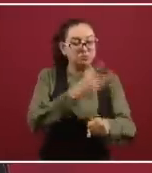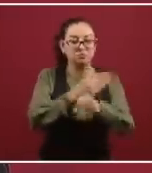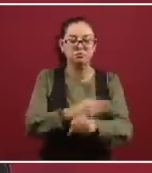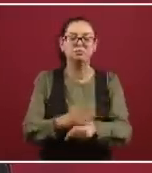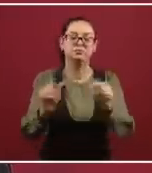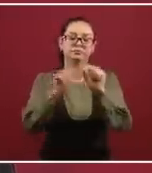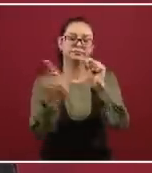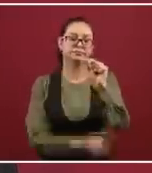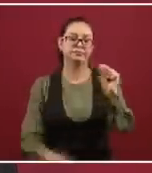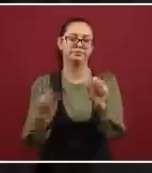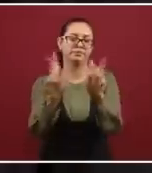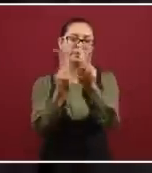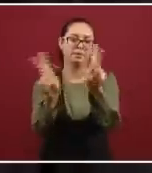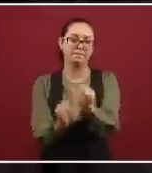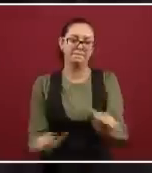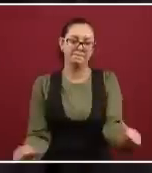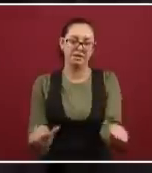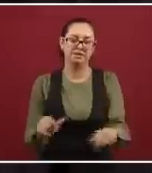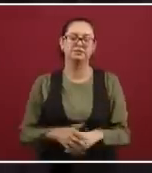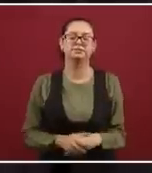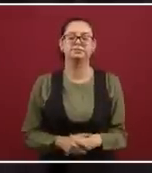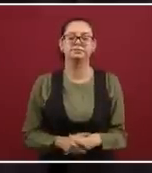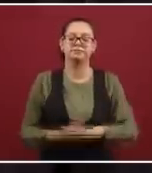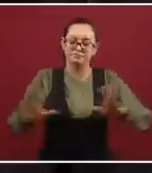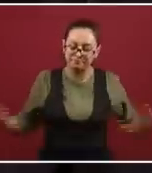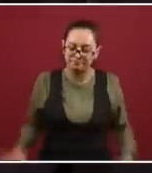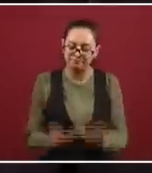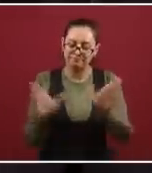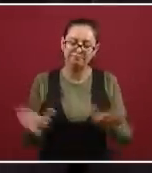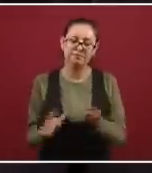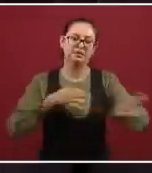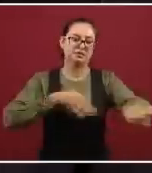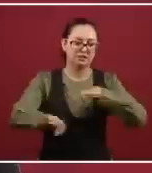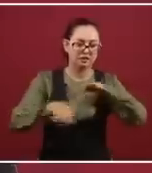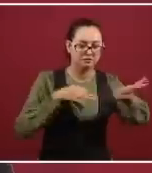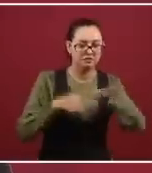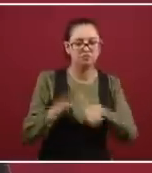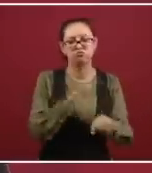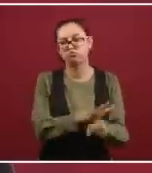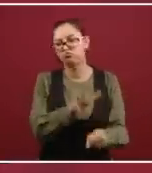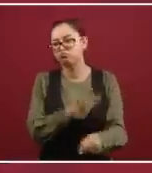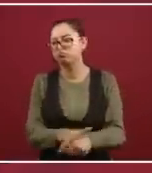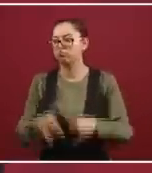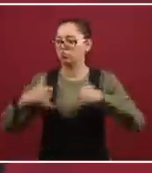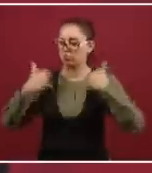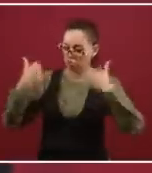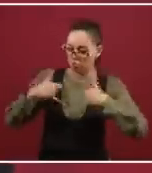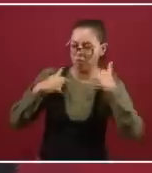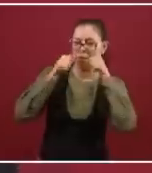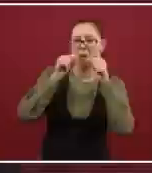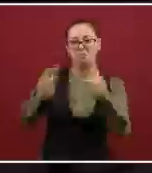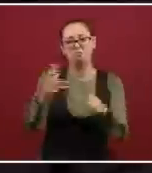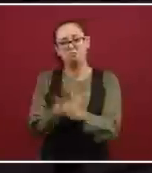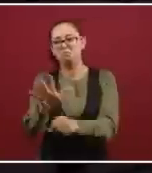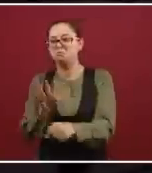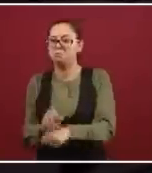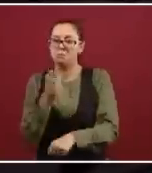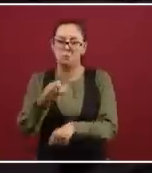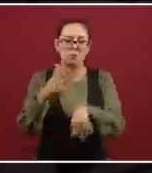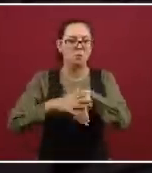país, que se impulsen actividades productivas, que haya trabajo, que se atienda a los jóvenes. Eso es lo